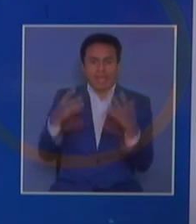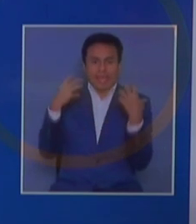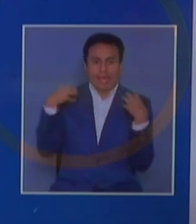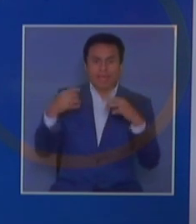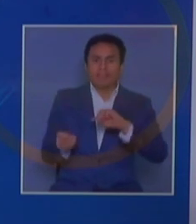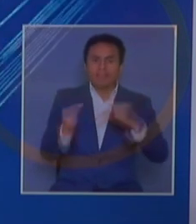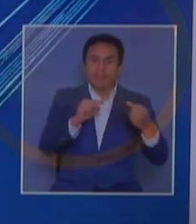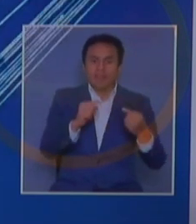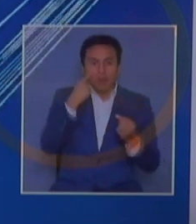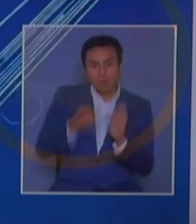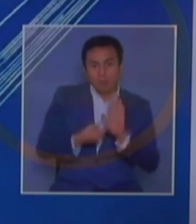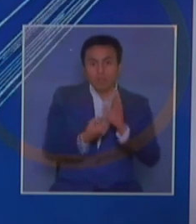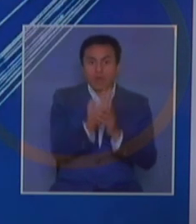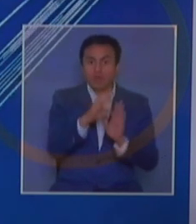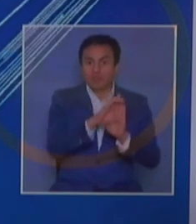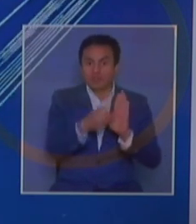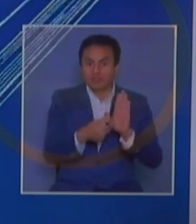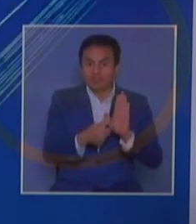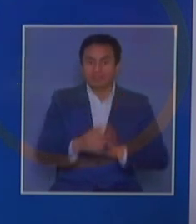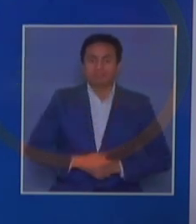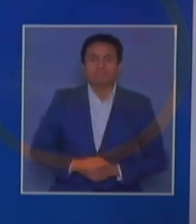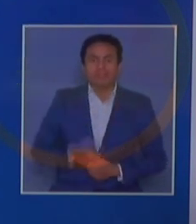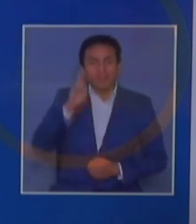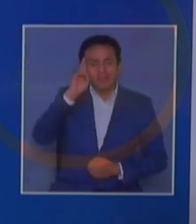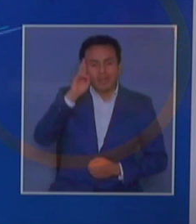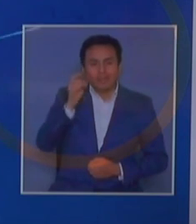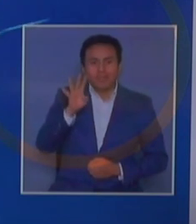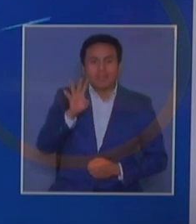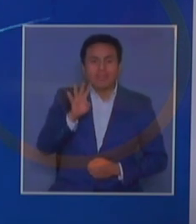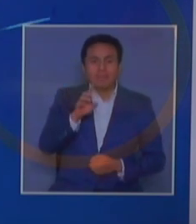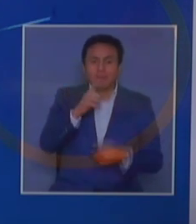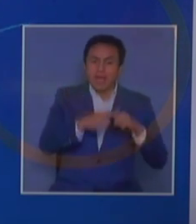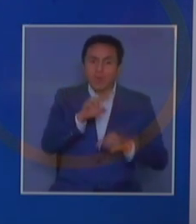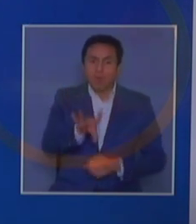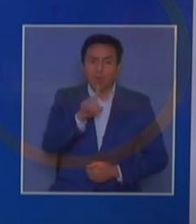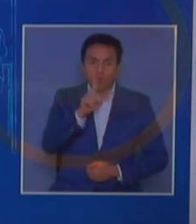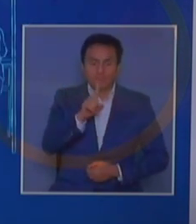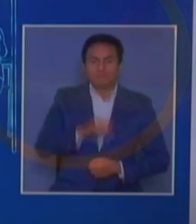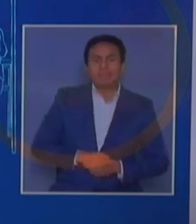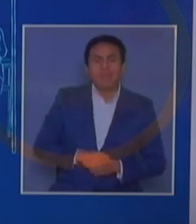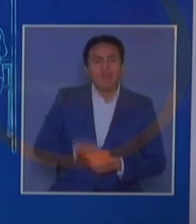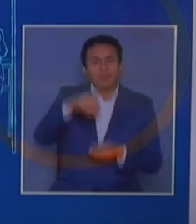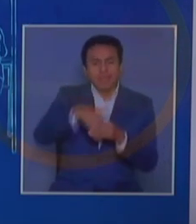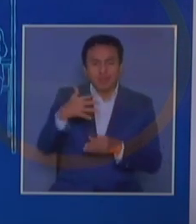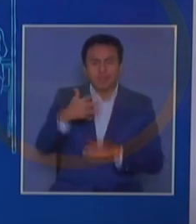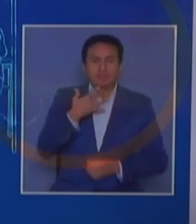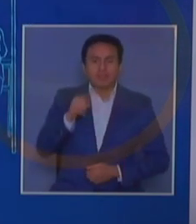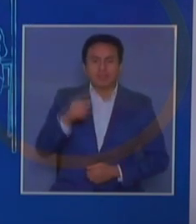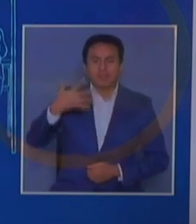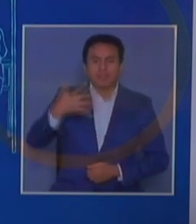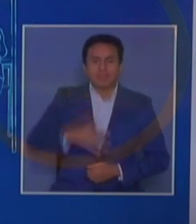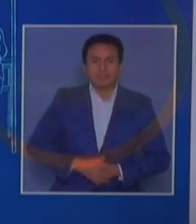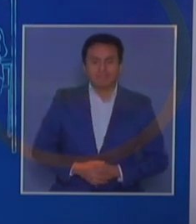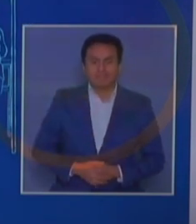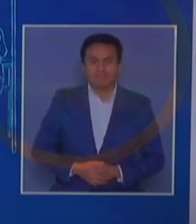en estos momentos vendría a ser el centro político centro derecha en Chile esta Avenida menos y pero a morir no le quedó